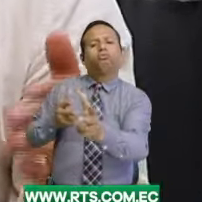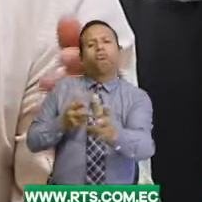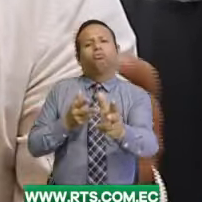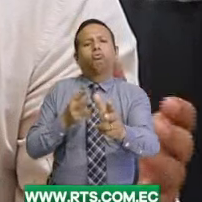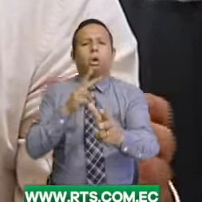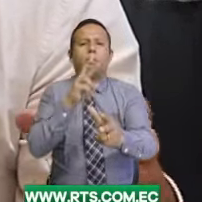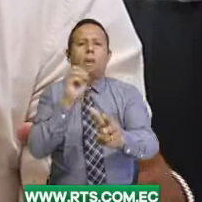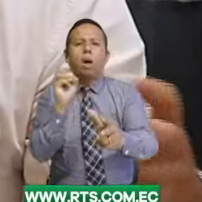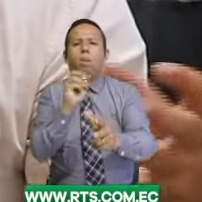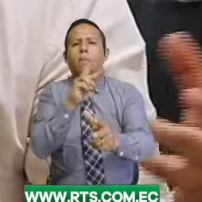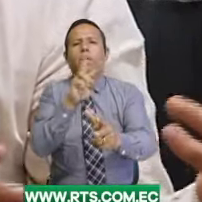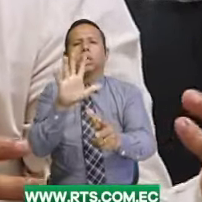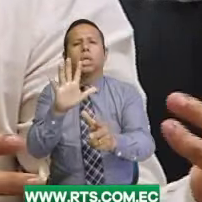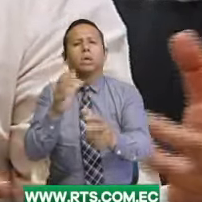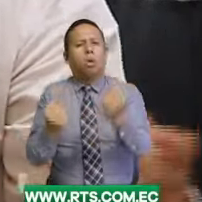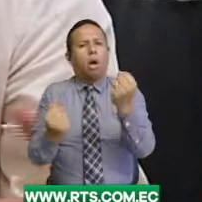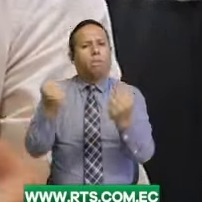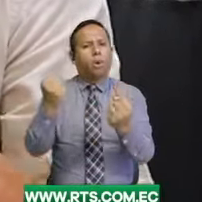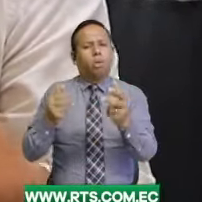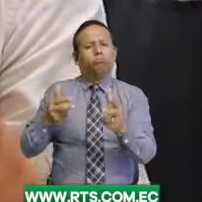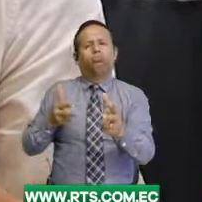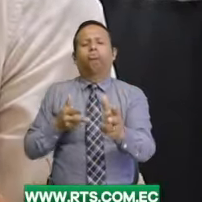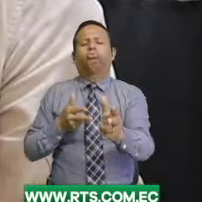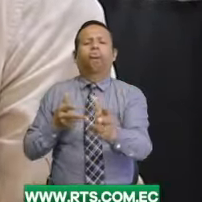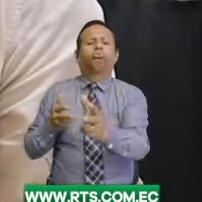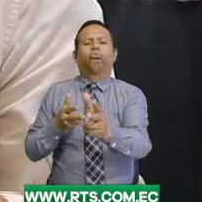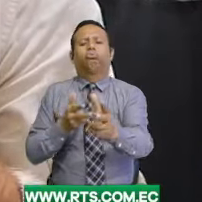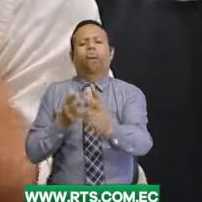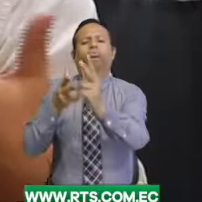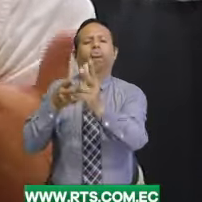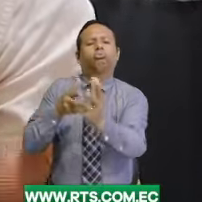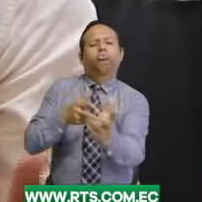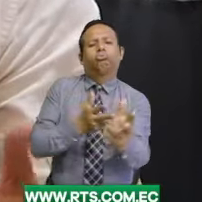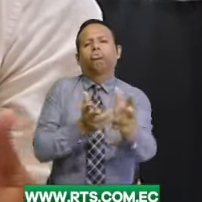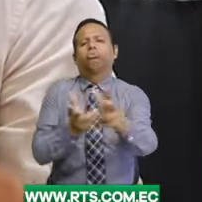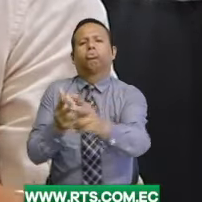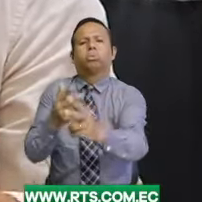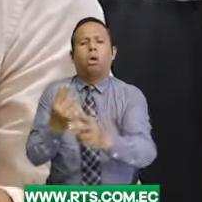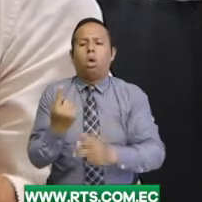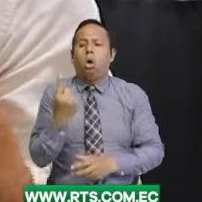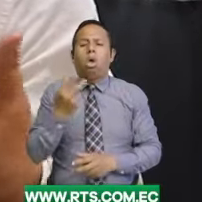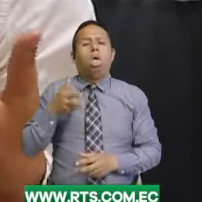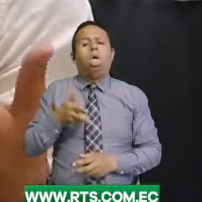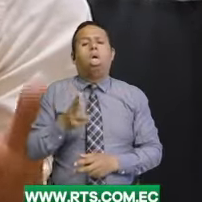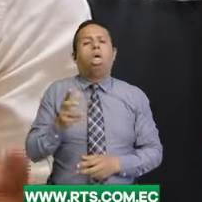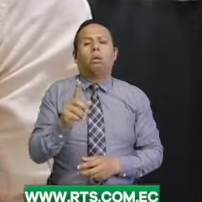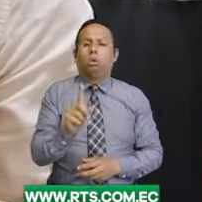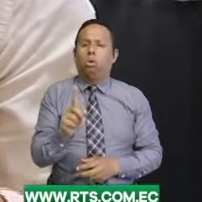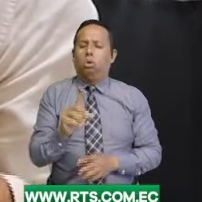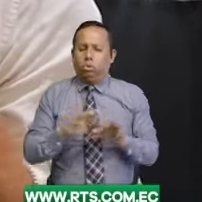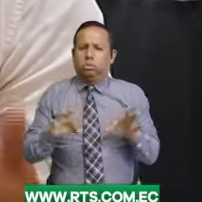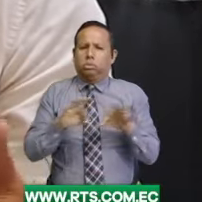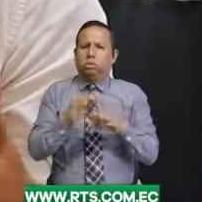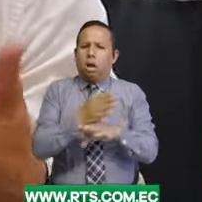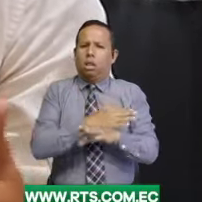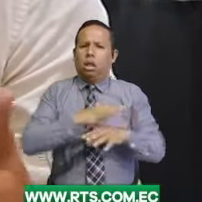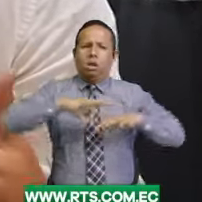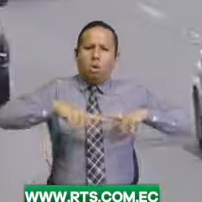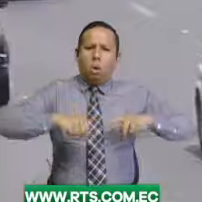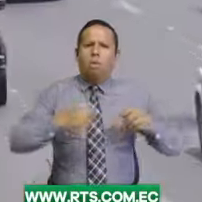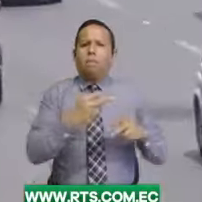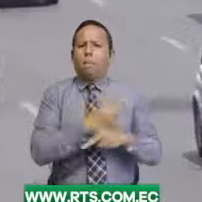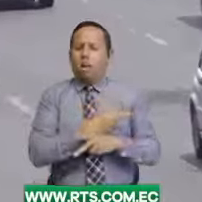20, 25 camiones, ya el transporte pesado, que no viaje solo, porque hemos sido víctimas de asaltos y